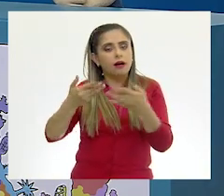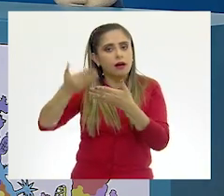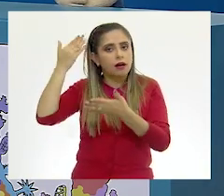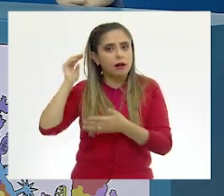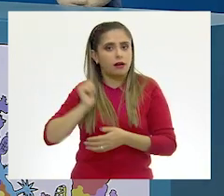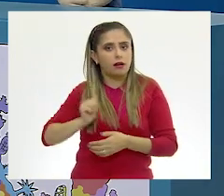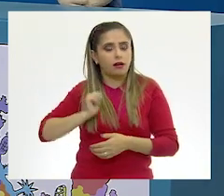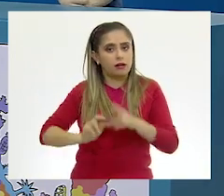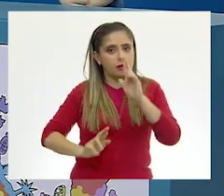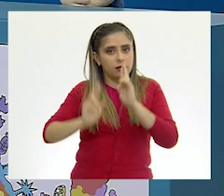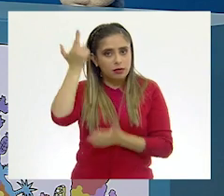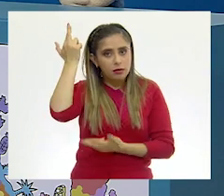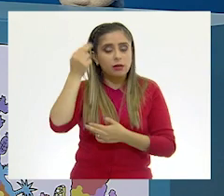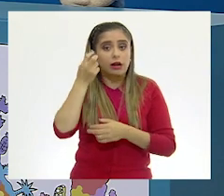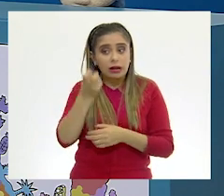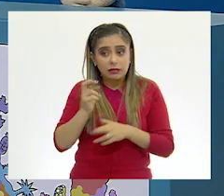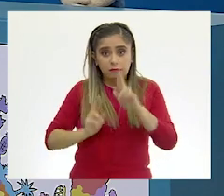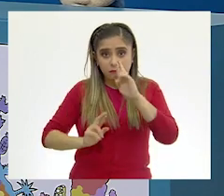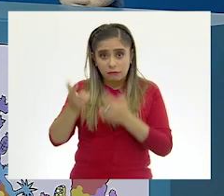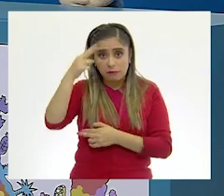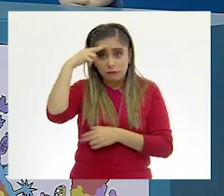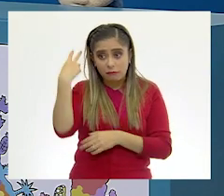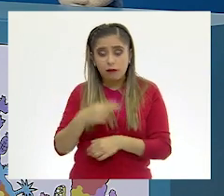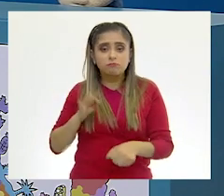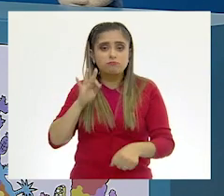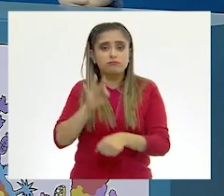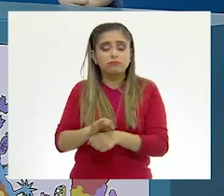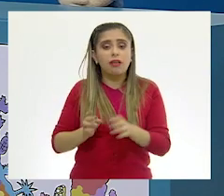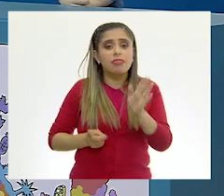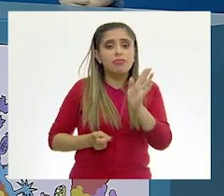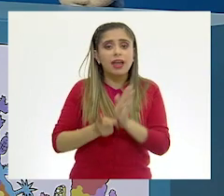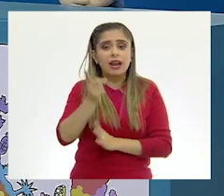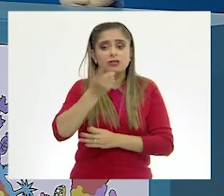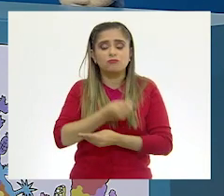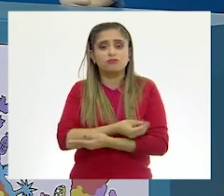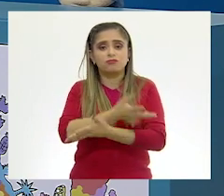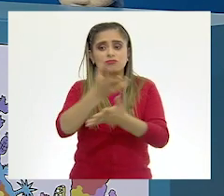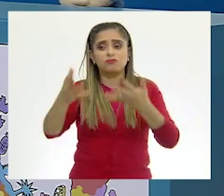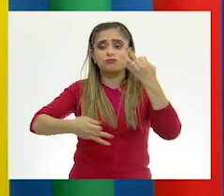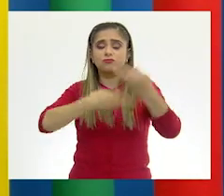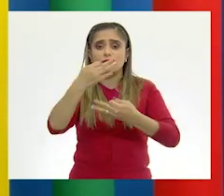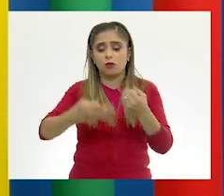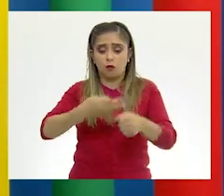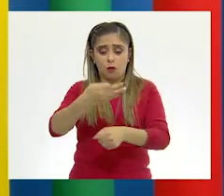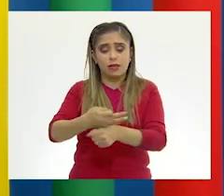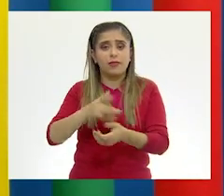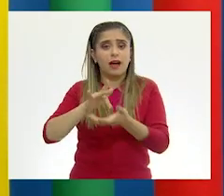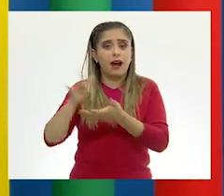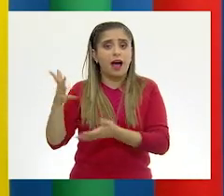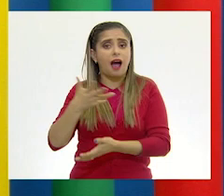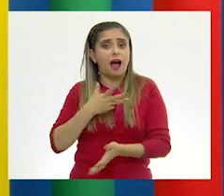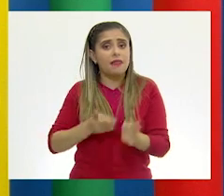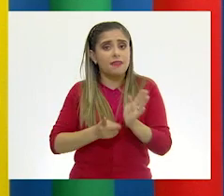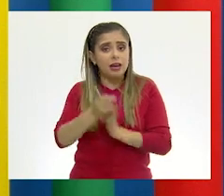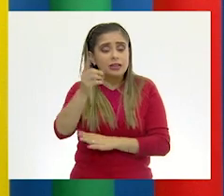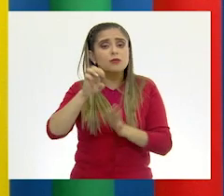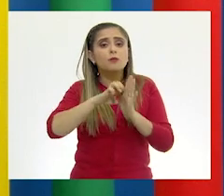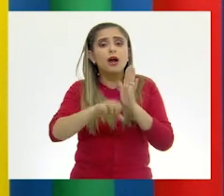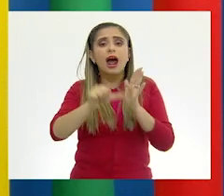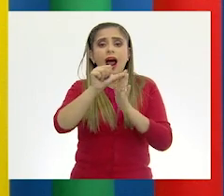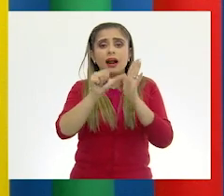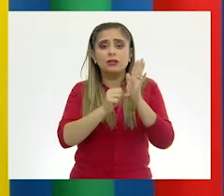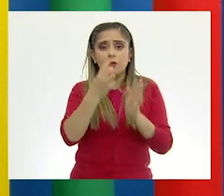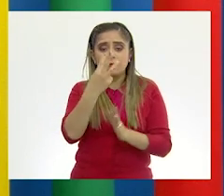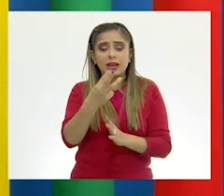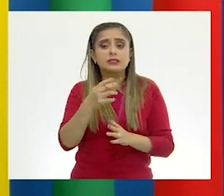que proporcionó a nuestro país muchos derechos, los cuales actualmente podemos ejercer. Claro, como el artículo 3 que nos